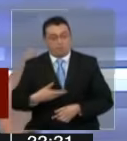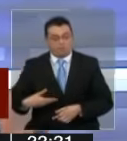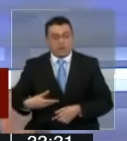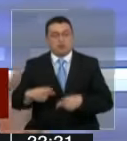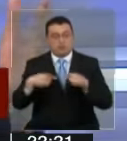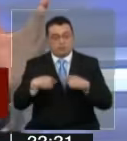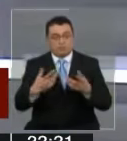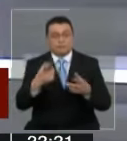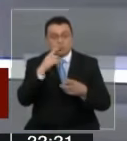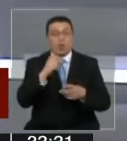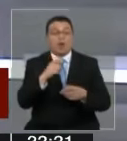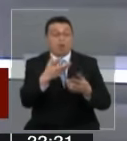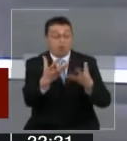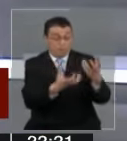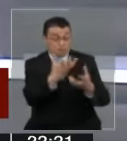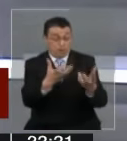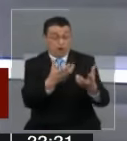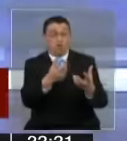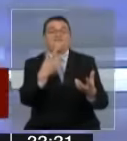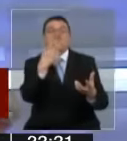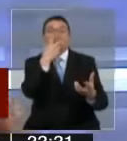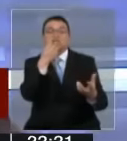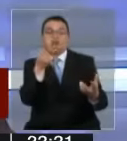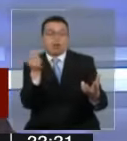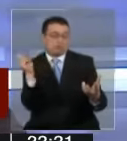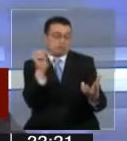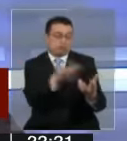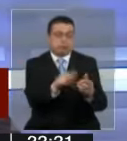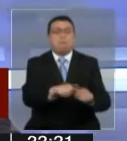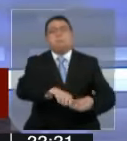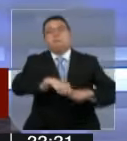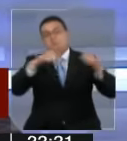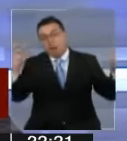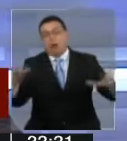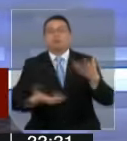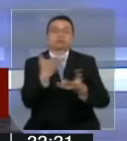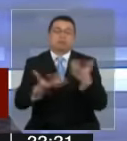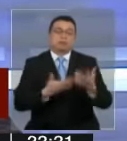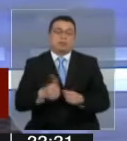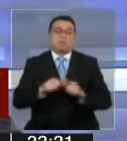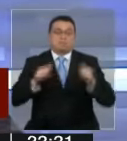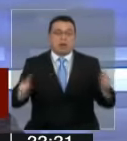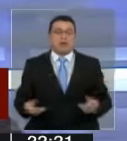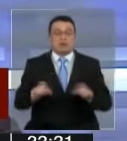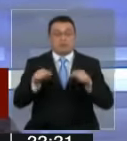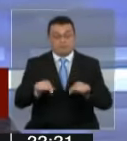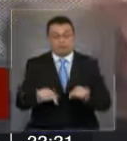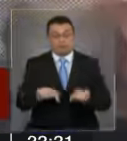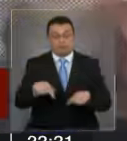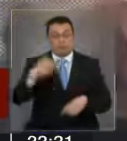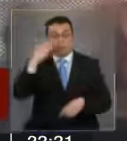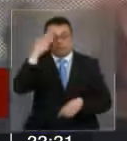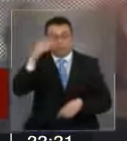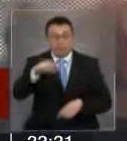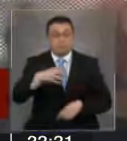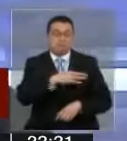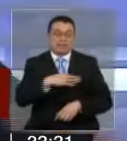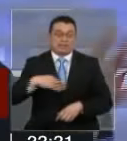echándole bencina a este fuego y no está precisamente haciéndose cargo, que es el rol que tiene hoy día, particularmente el Ministerio del